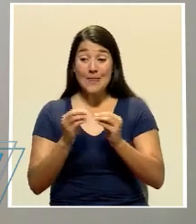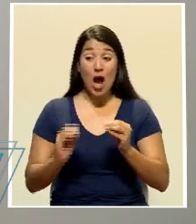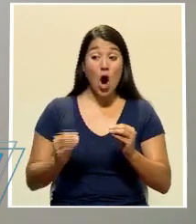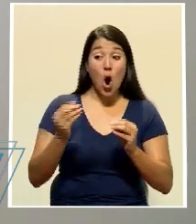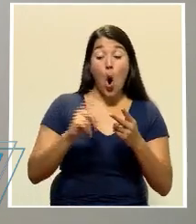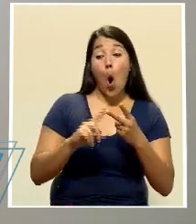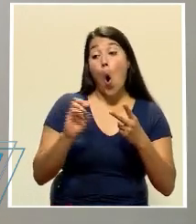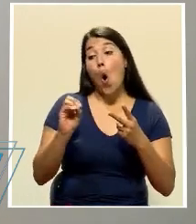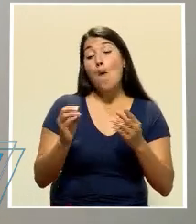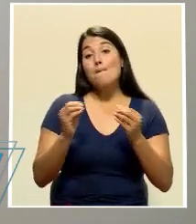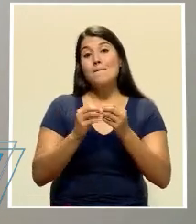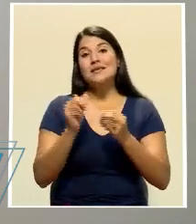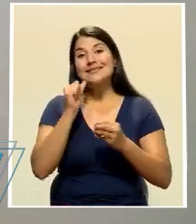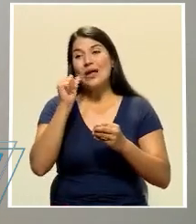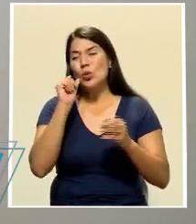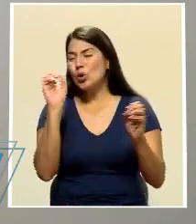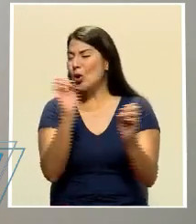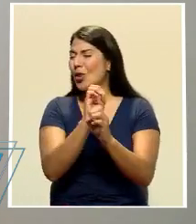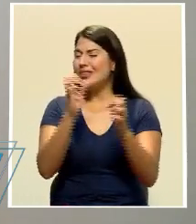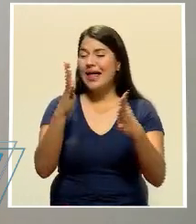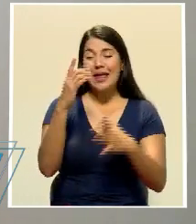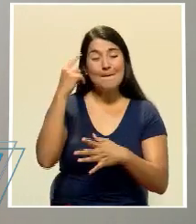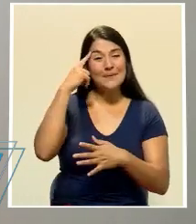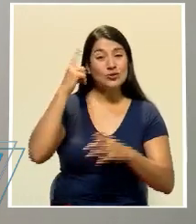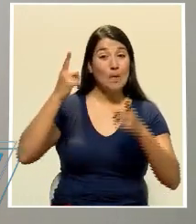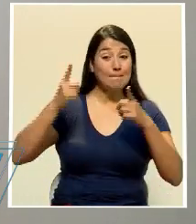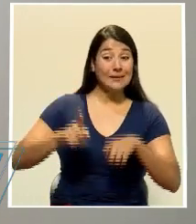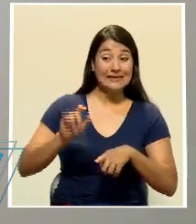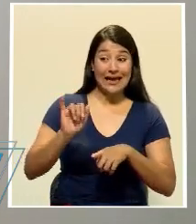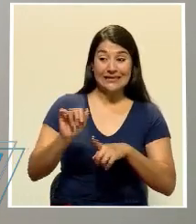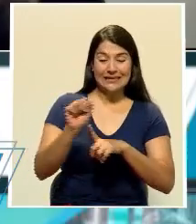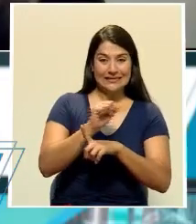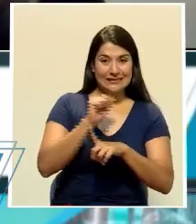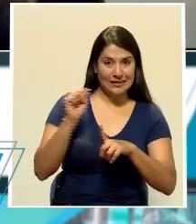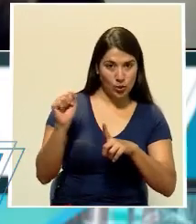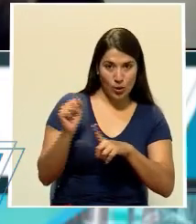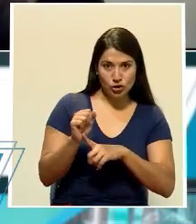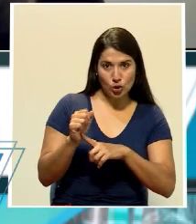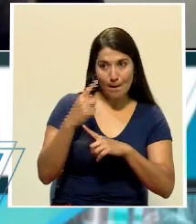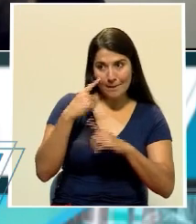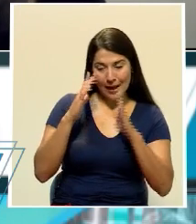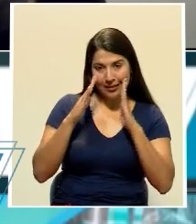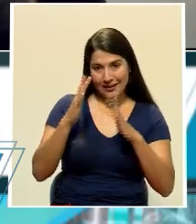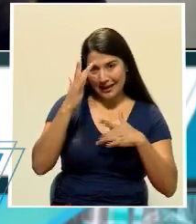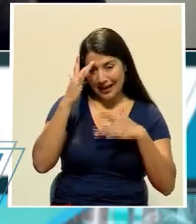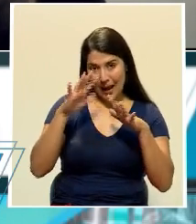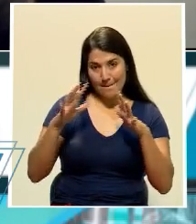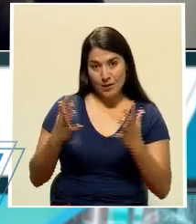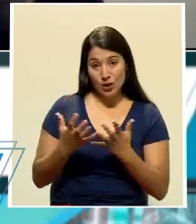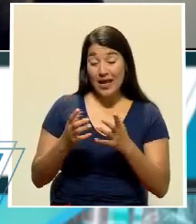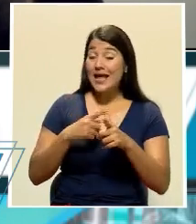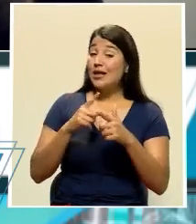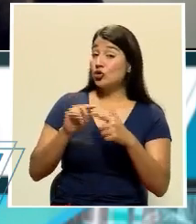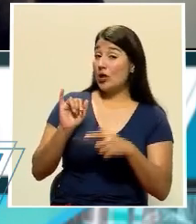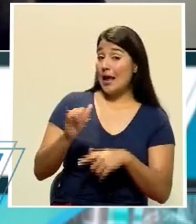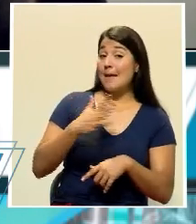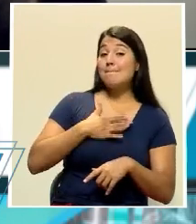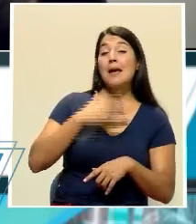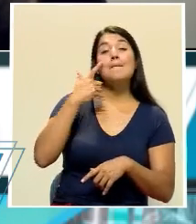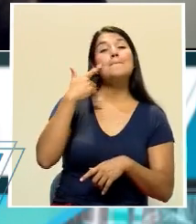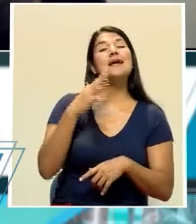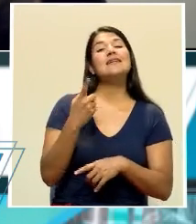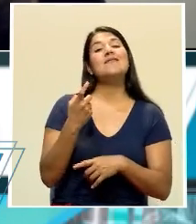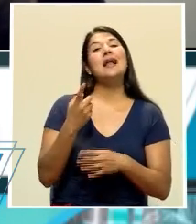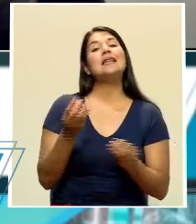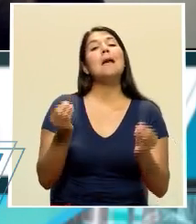que nosotros imaginaron que íbamos a vivir. Ninguno de nosotros estaba preparado para cubrir una pandemia. Y ahí me parece que nos falta